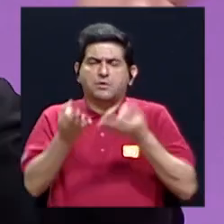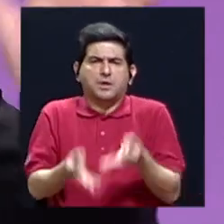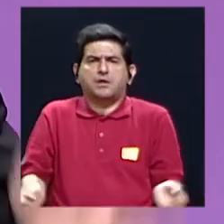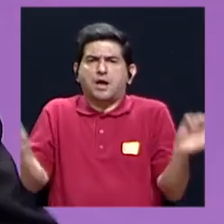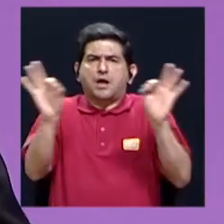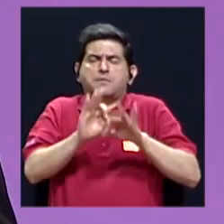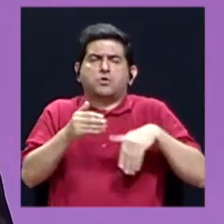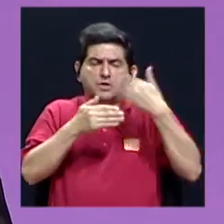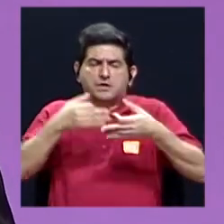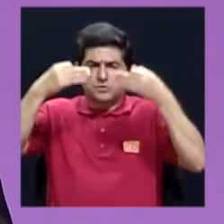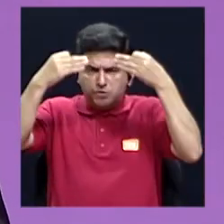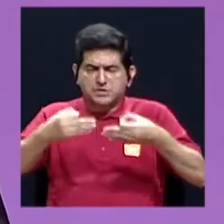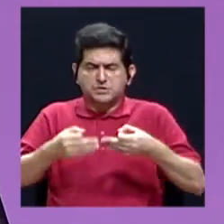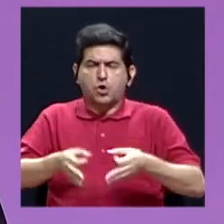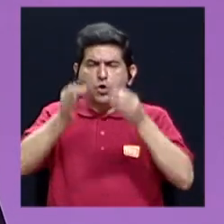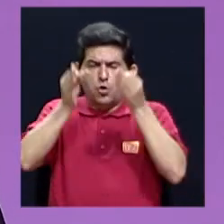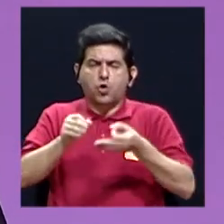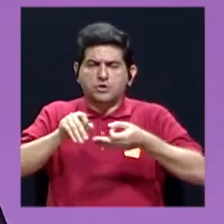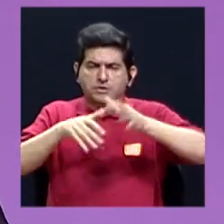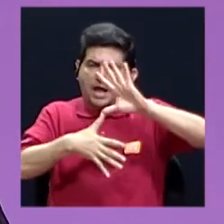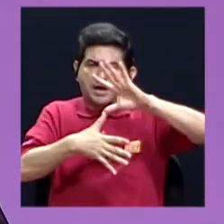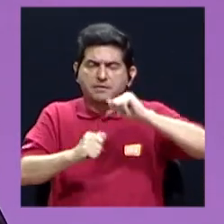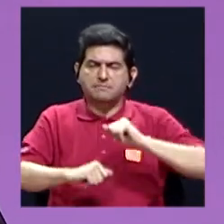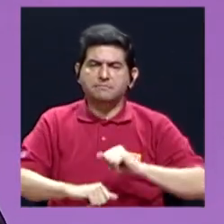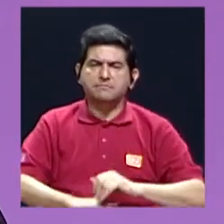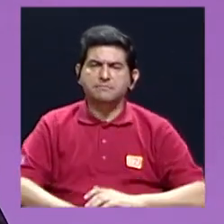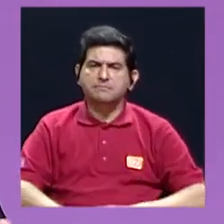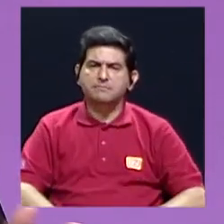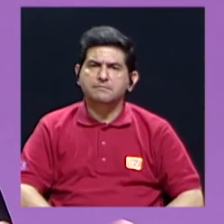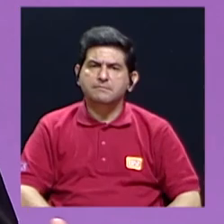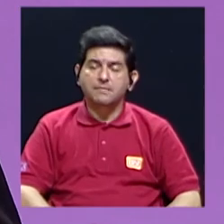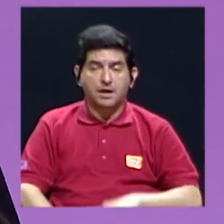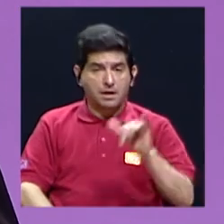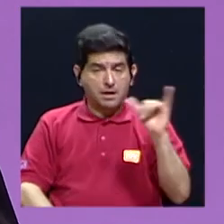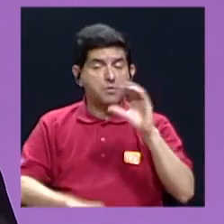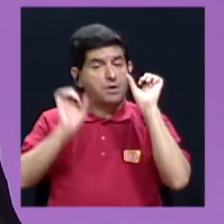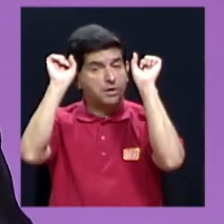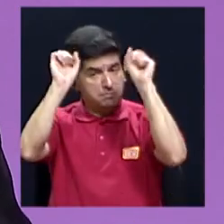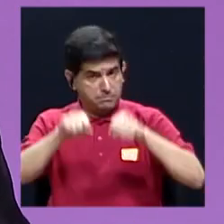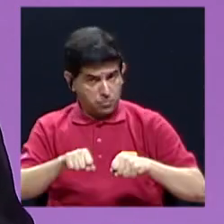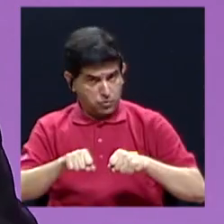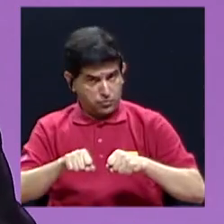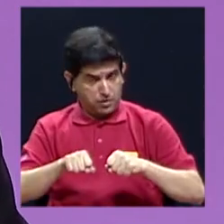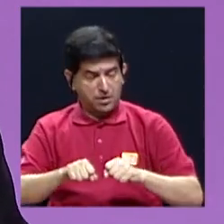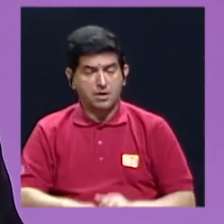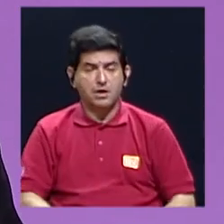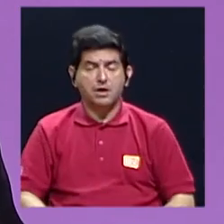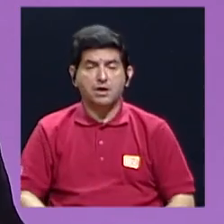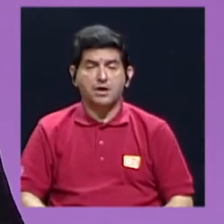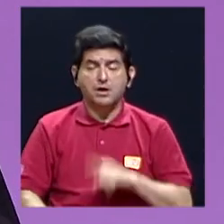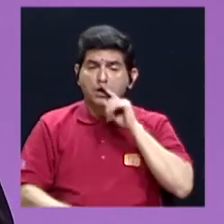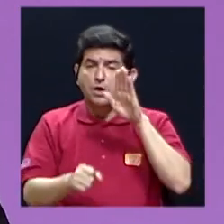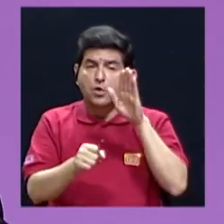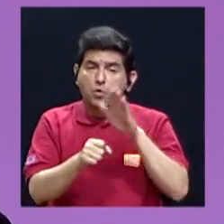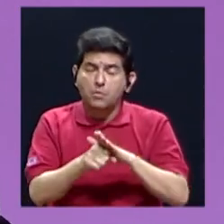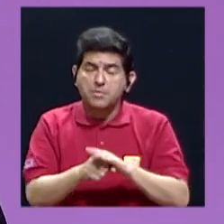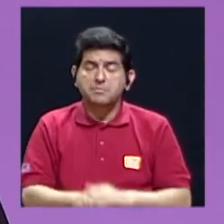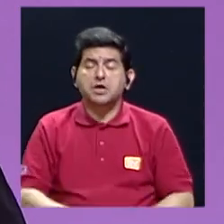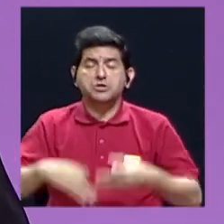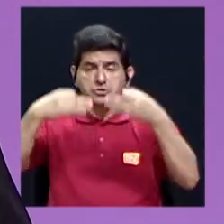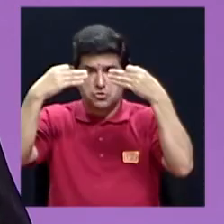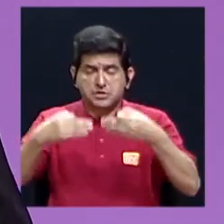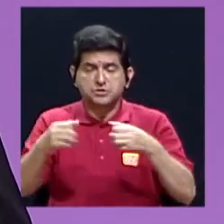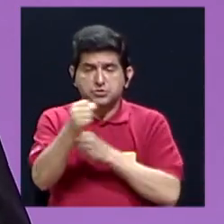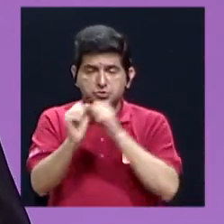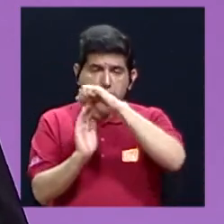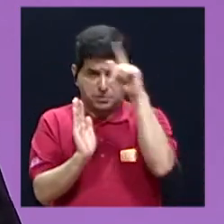importantes después de la sentencia de la Corte Interamericana. También se podría hacer una medida de cumplimiento, una sentencia de la misma